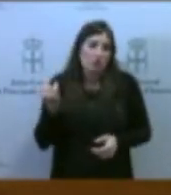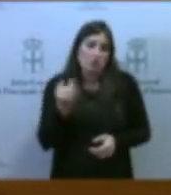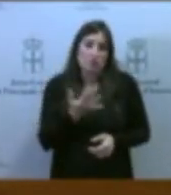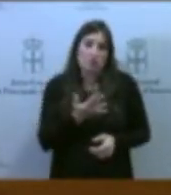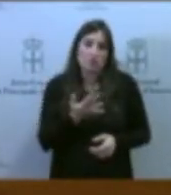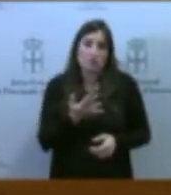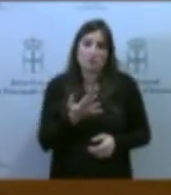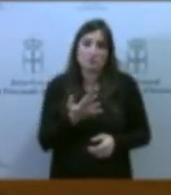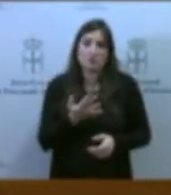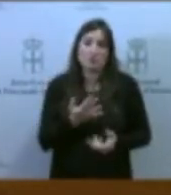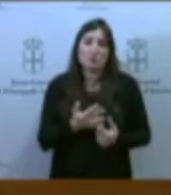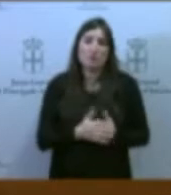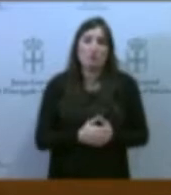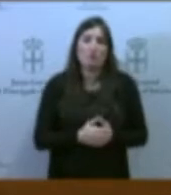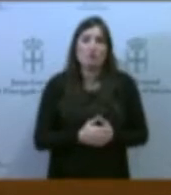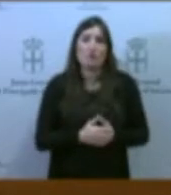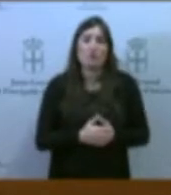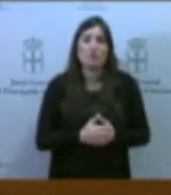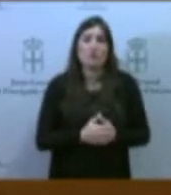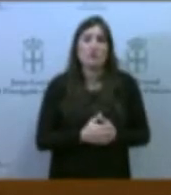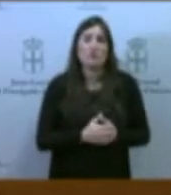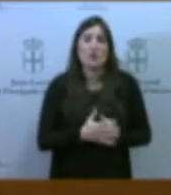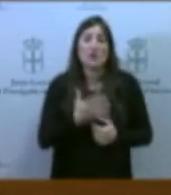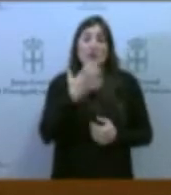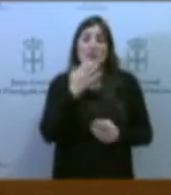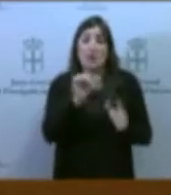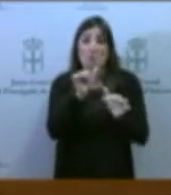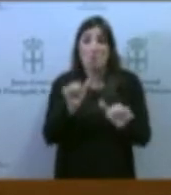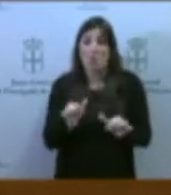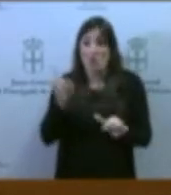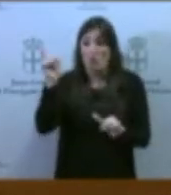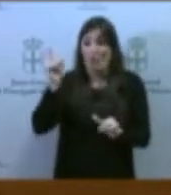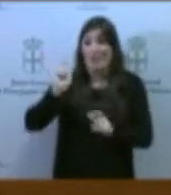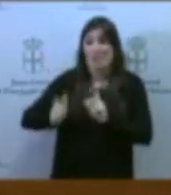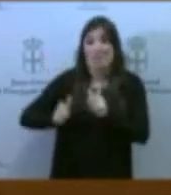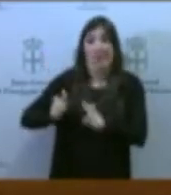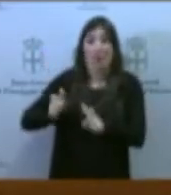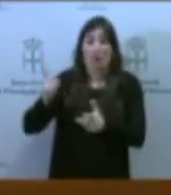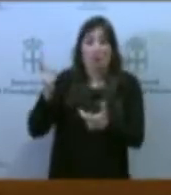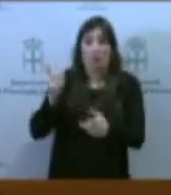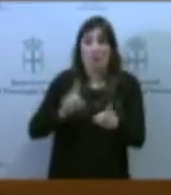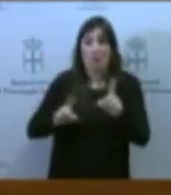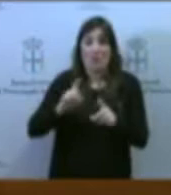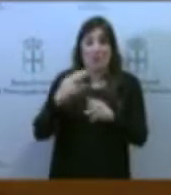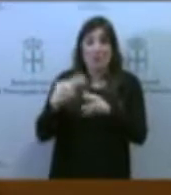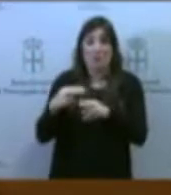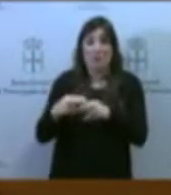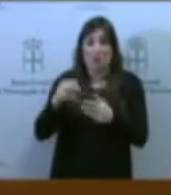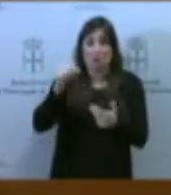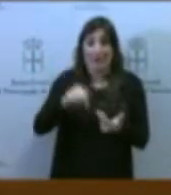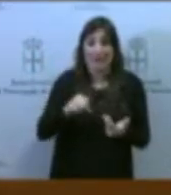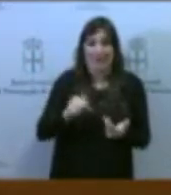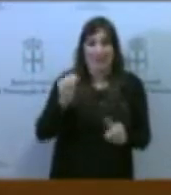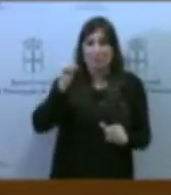PRI mexicano tiene controlado todos los resortes políticos en esta comunidad desde hace mucho tiempo y así nos va. Y esa allí es la